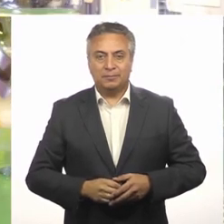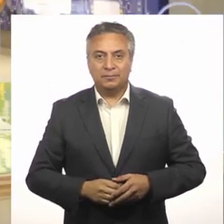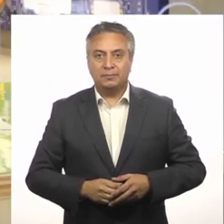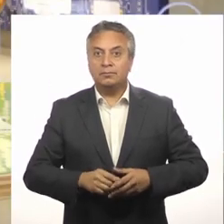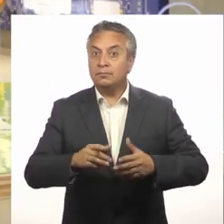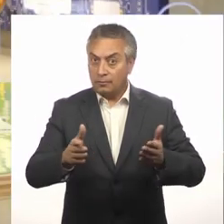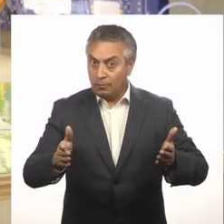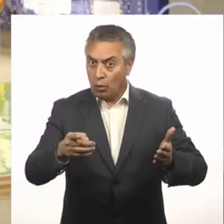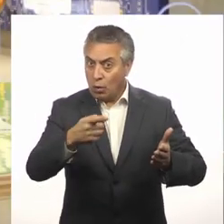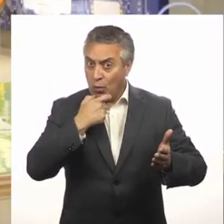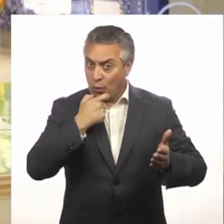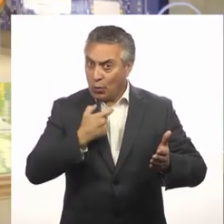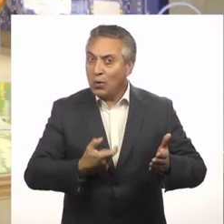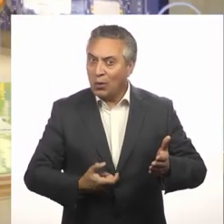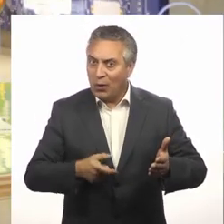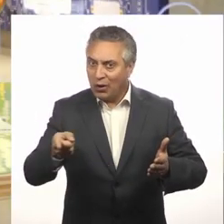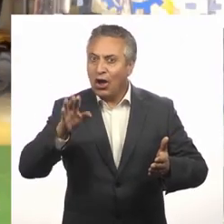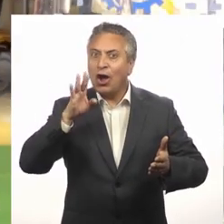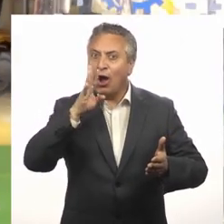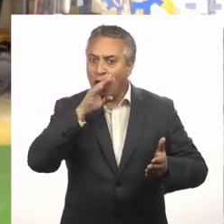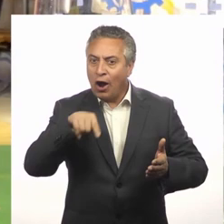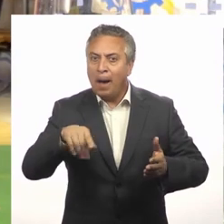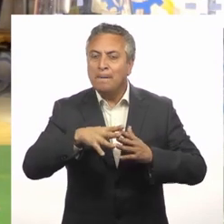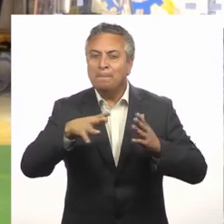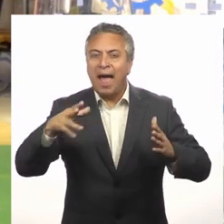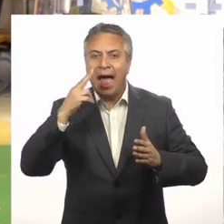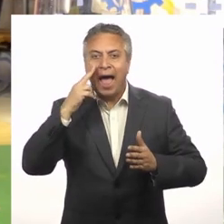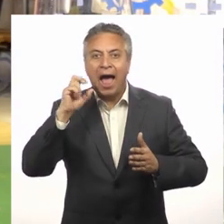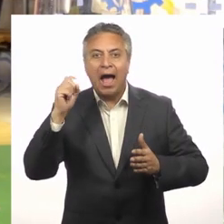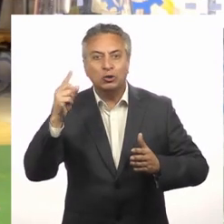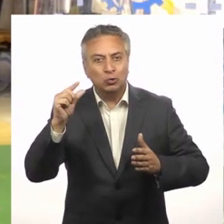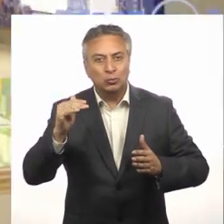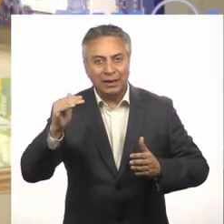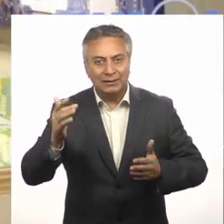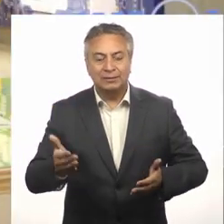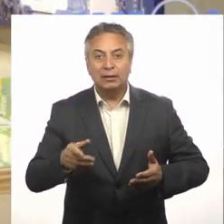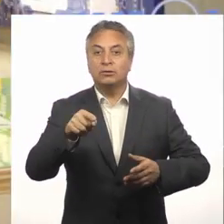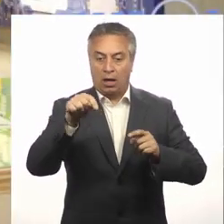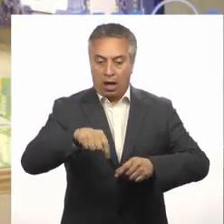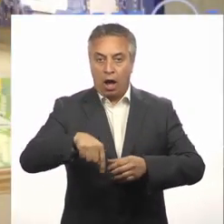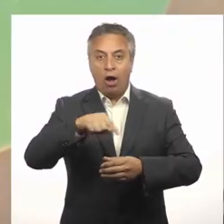Impactante, ¿no? Este color es un poco más azulado. Ahora vamos con el bicarbonato.